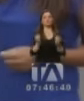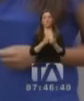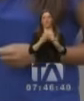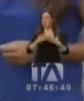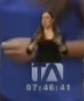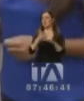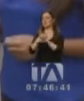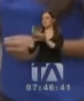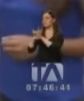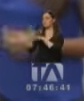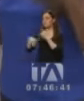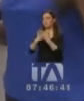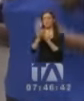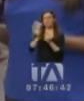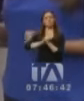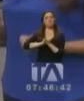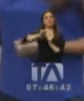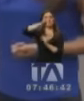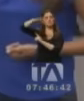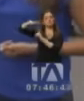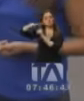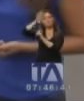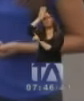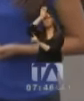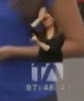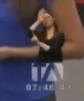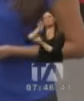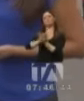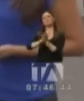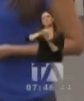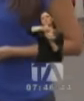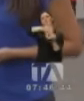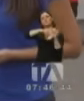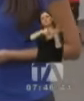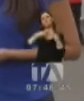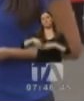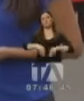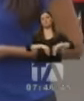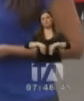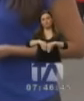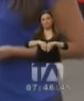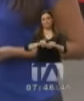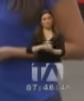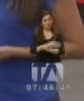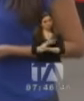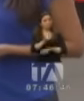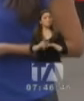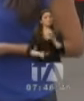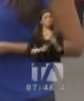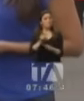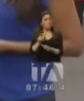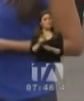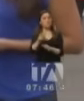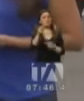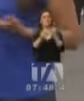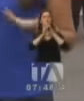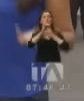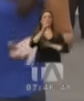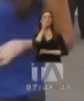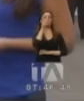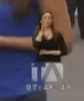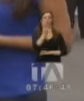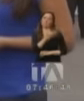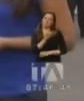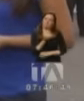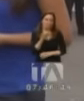los parqueaderos de la Carolina, adicionalmente lo de los centros comerciales, pero les sugerimos a la ciudadanía que vengan en transporte público. Va